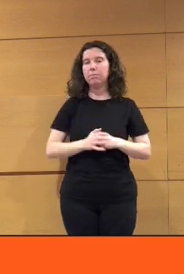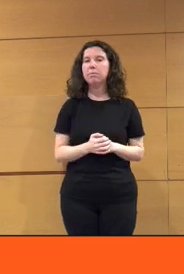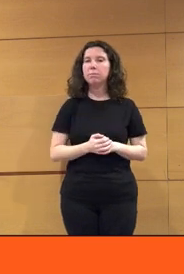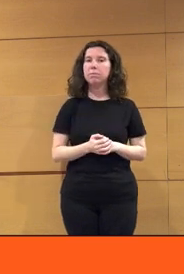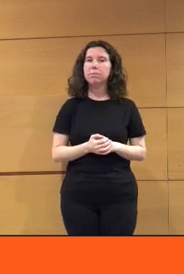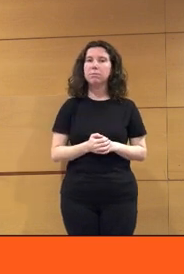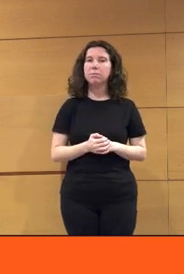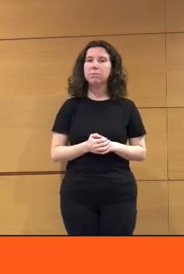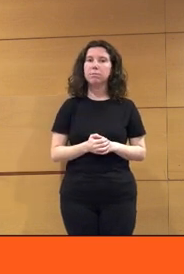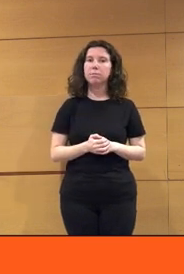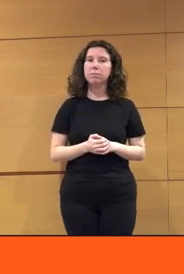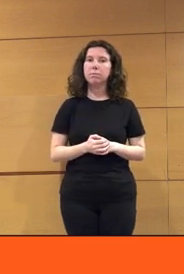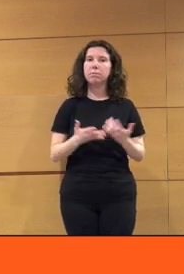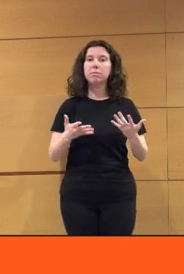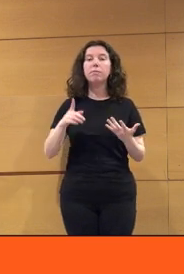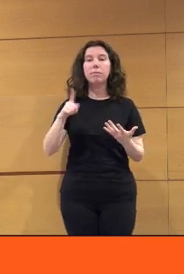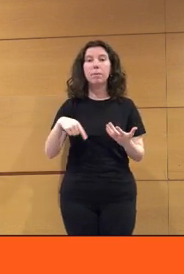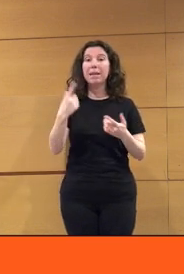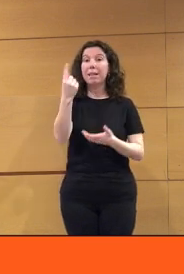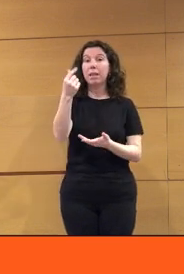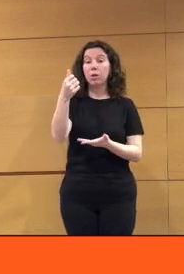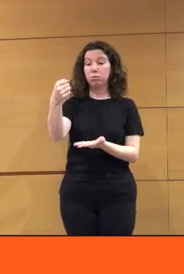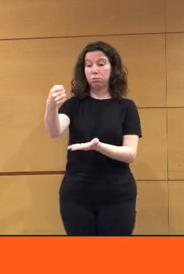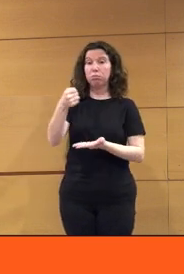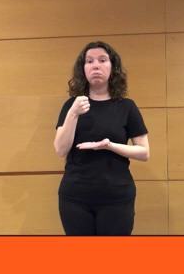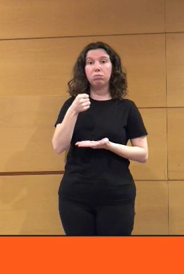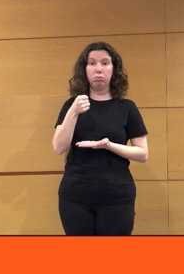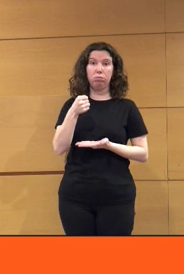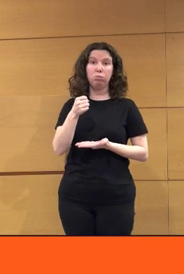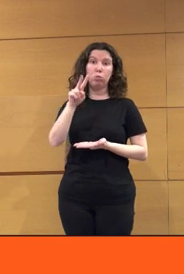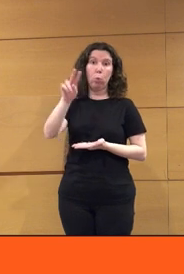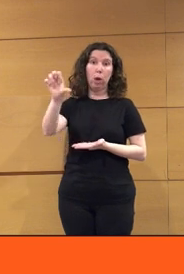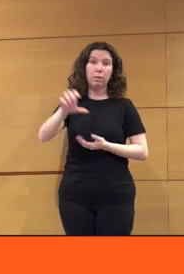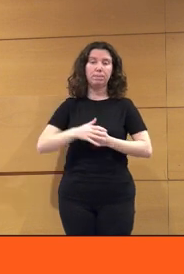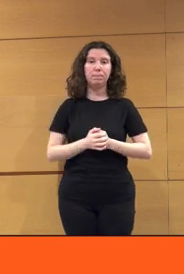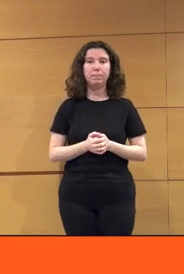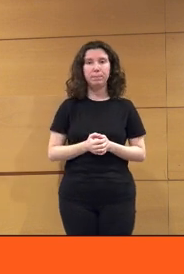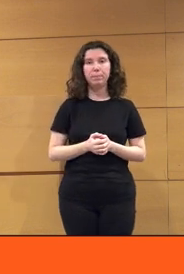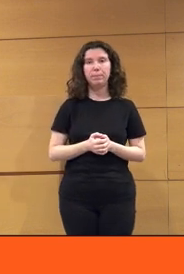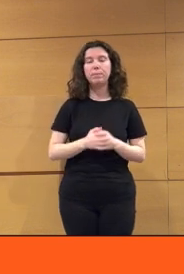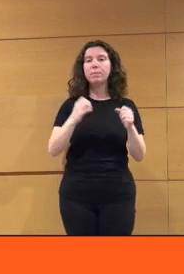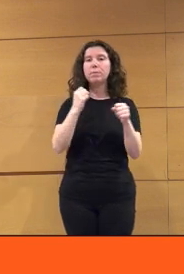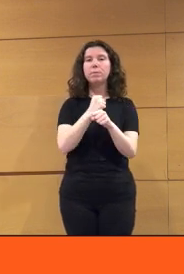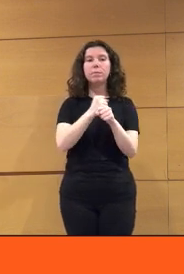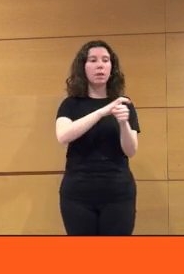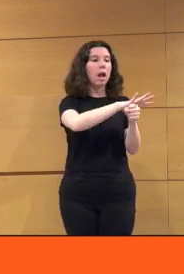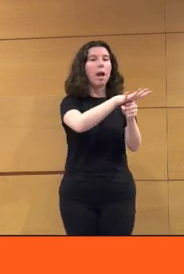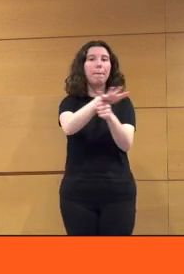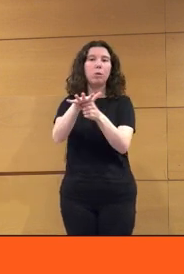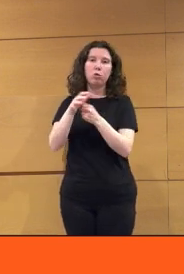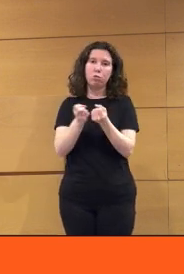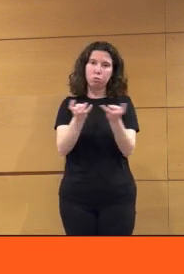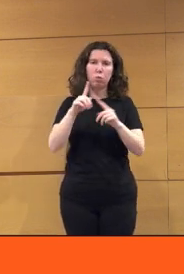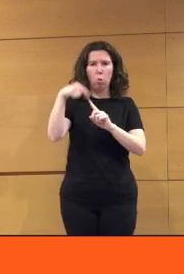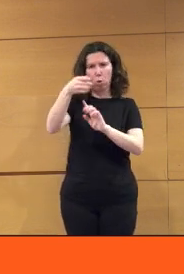También recibimos financiamiento de la Unión Europea. Y trabajamos en diversas áreas que luego comentaré